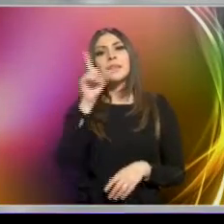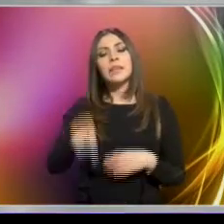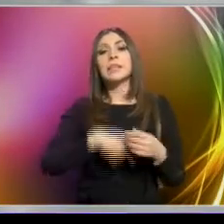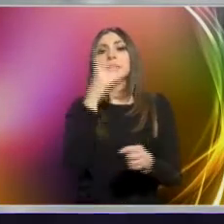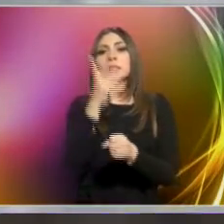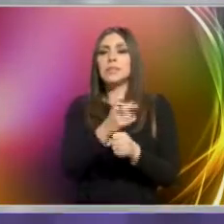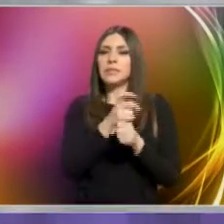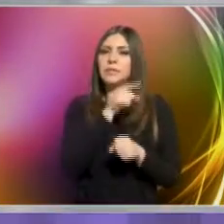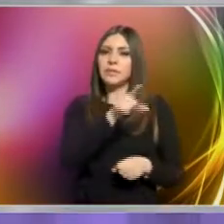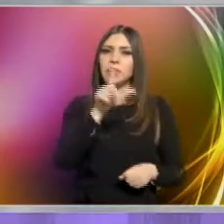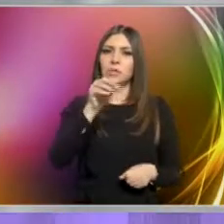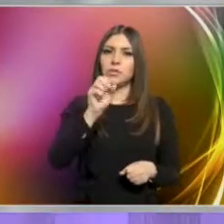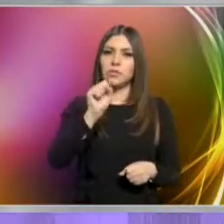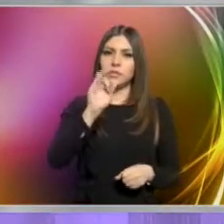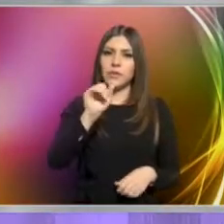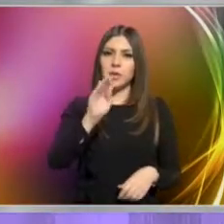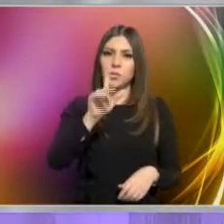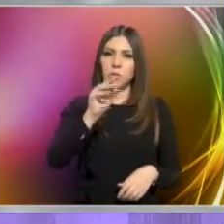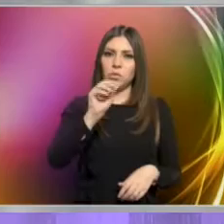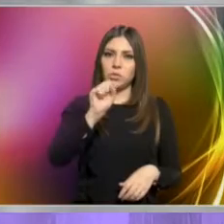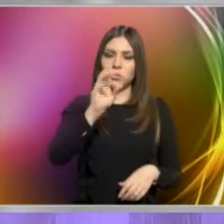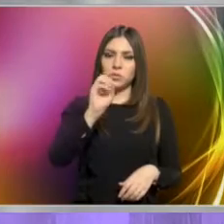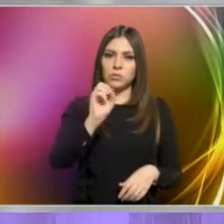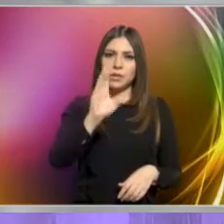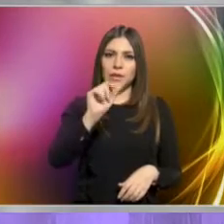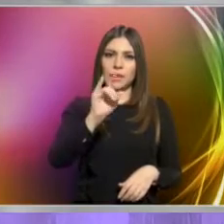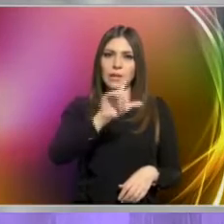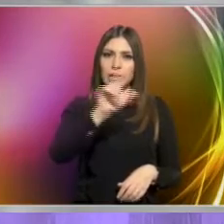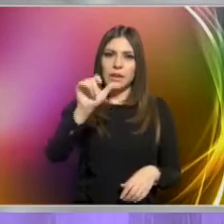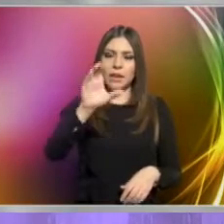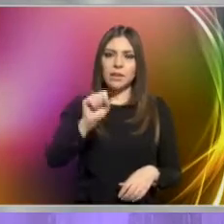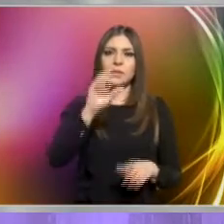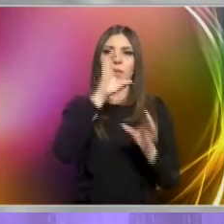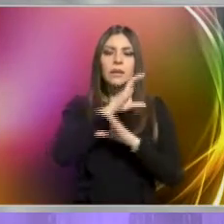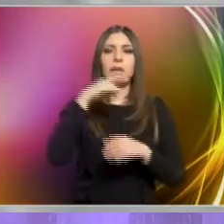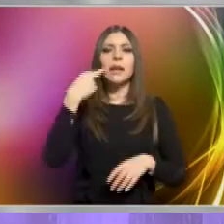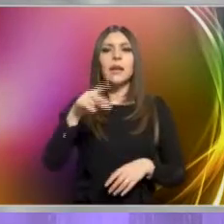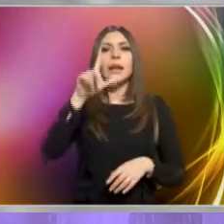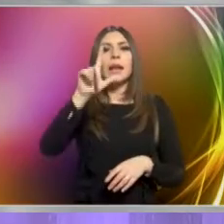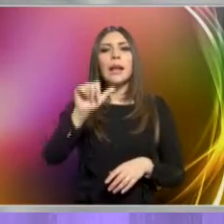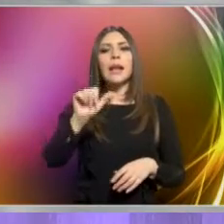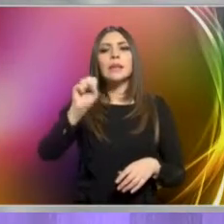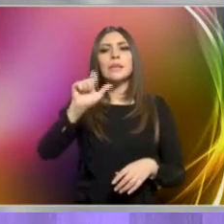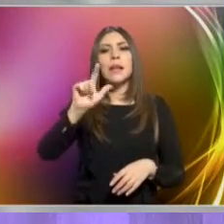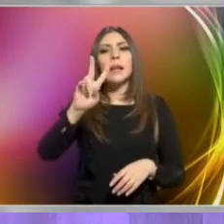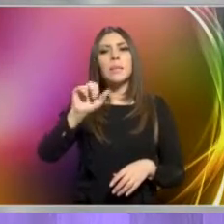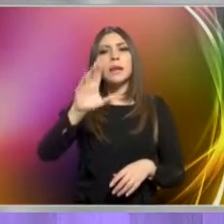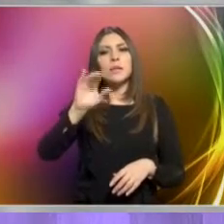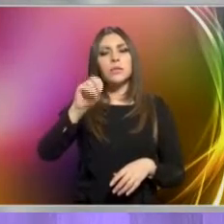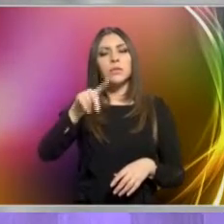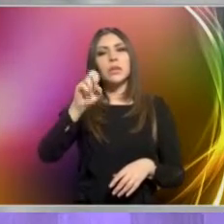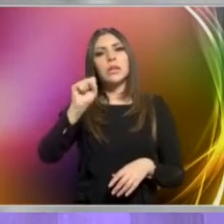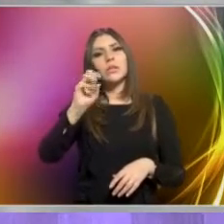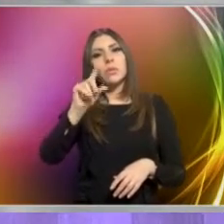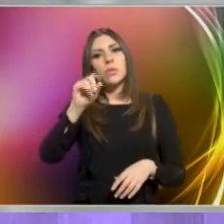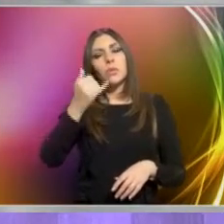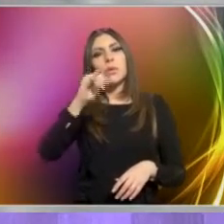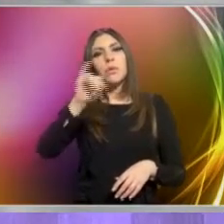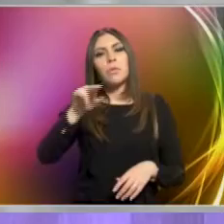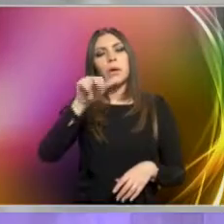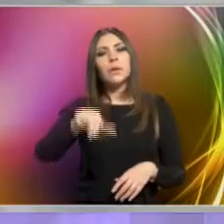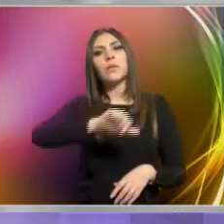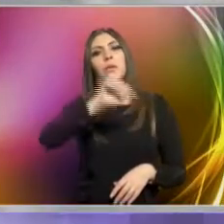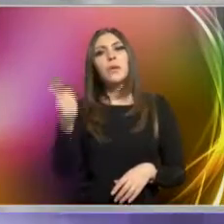la ocupan los Fabulosos Cadillacs con esta canción de La Salvación de Solo y Juan, y de ahí nos vamos con León Larregui y